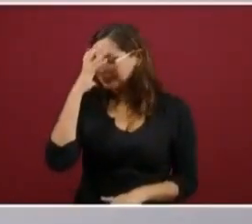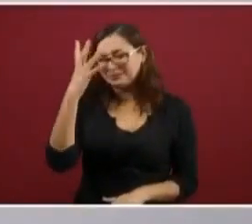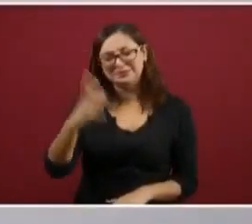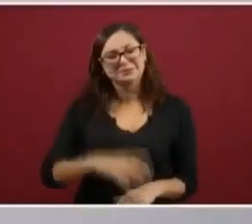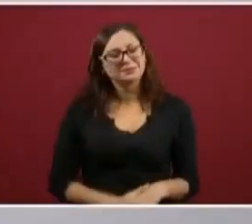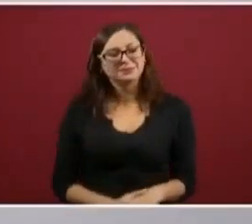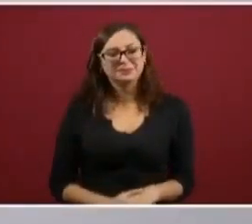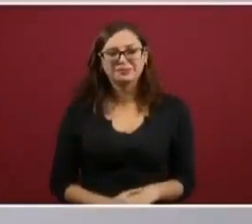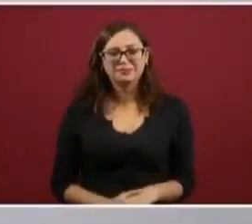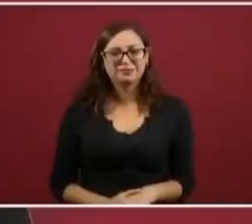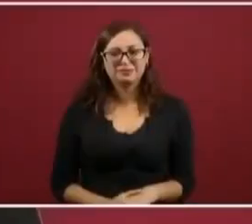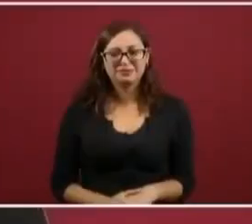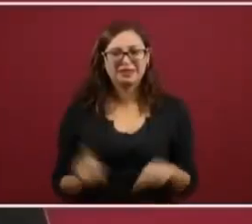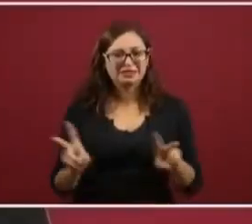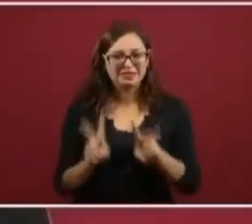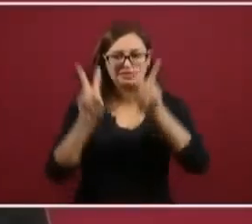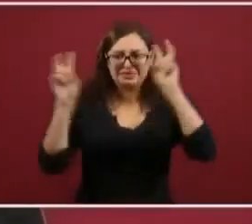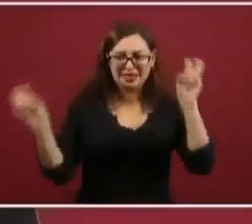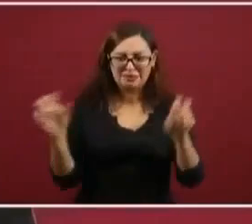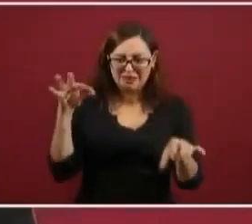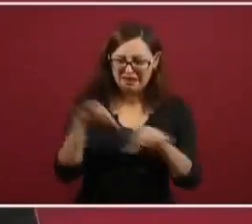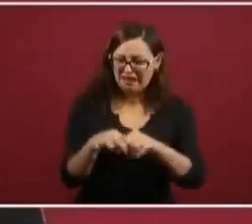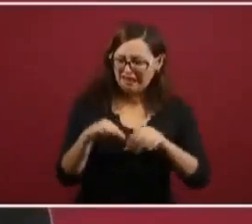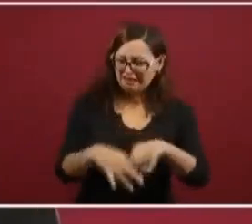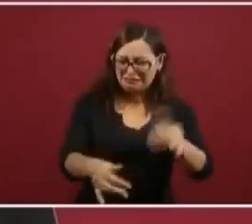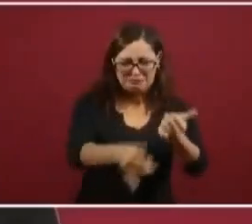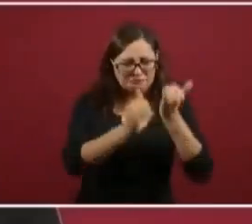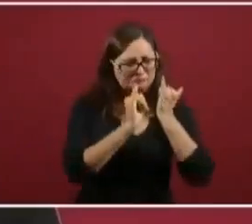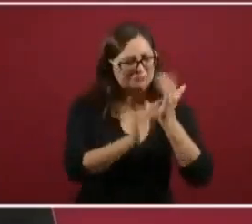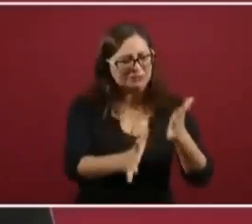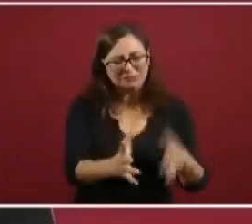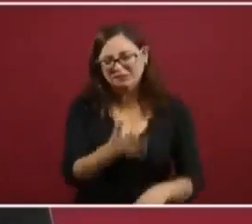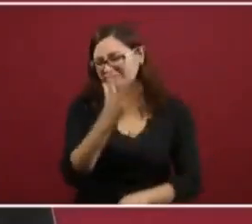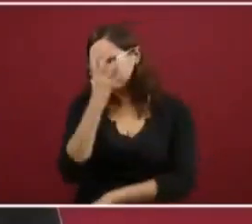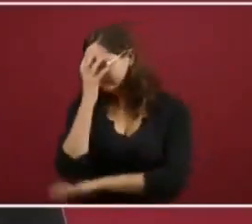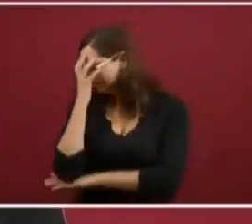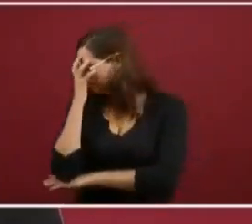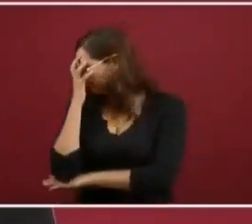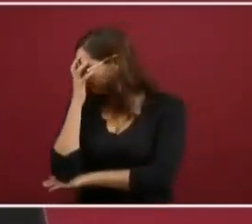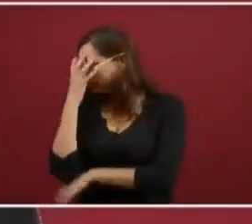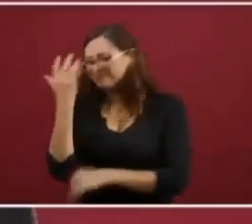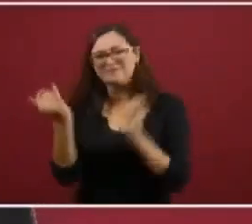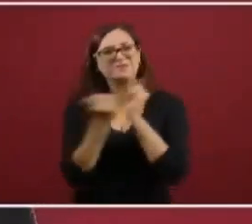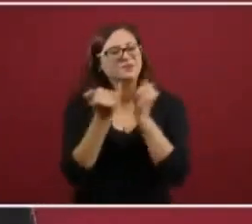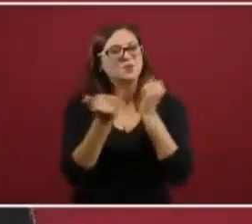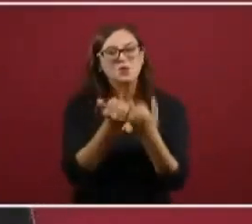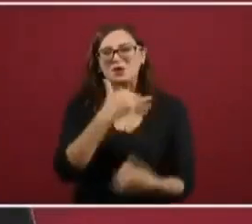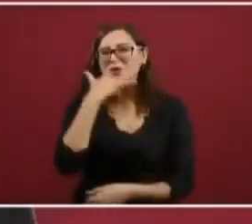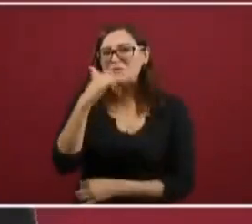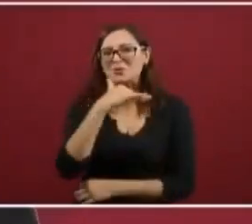en esta materia en este campo igual que en el de la